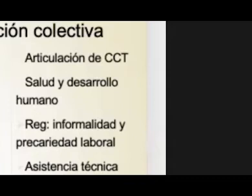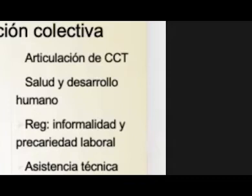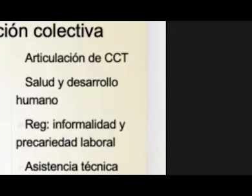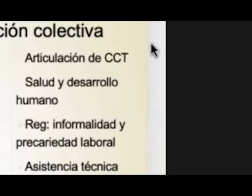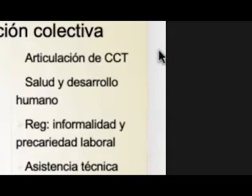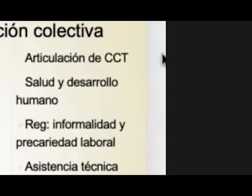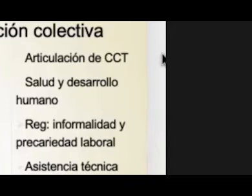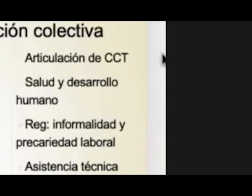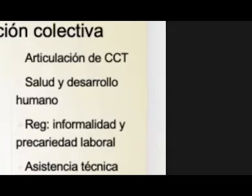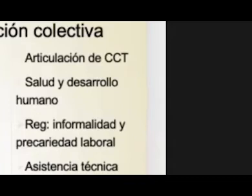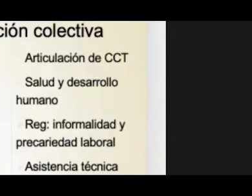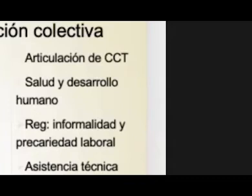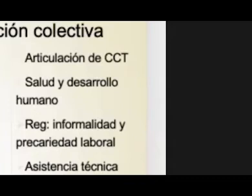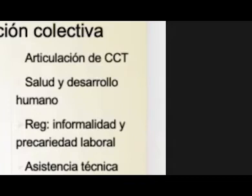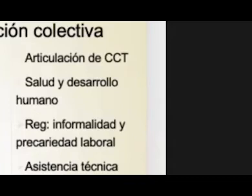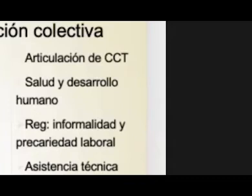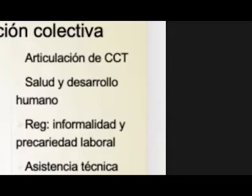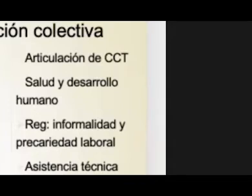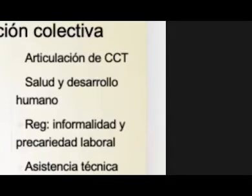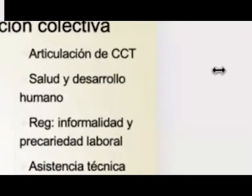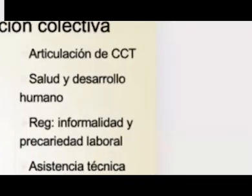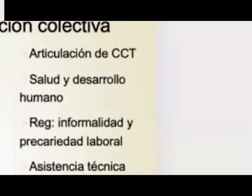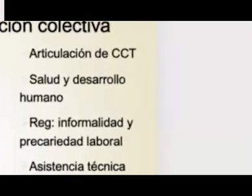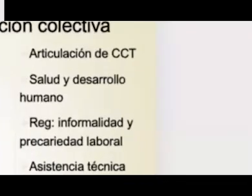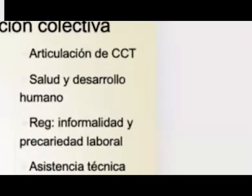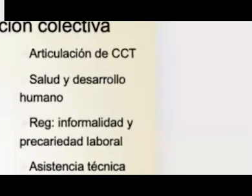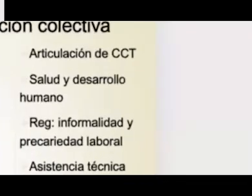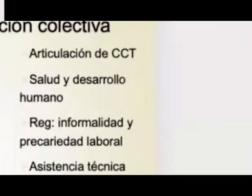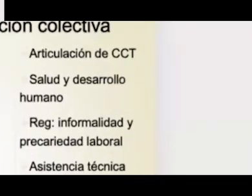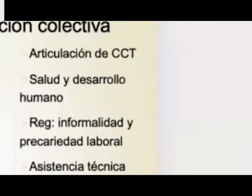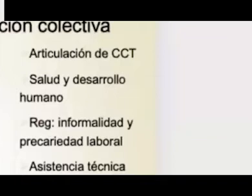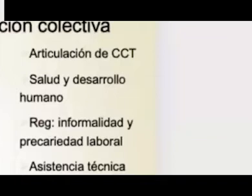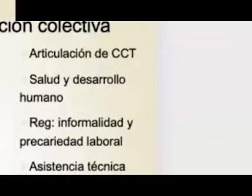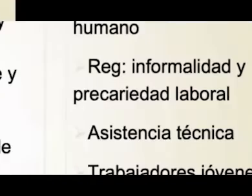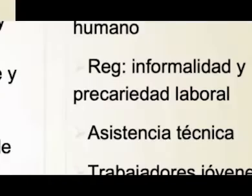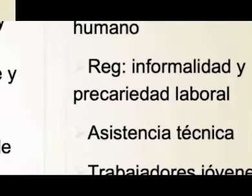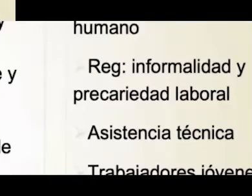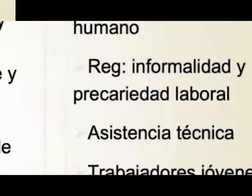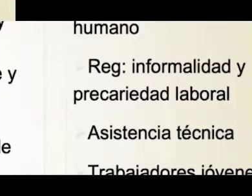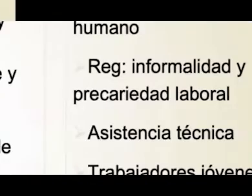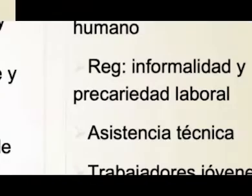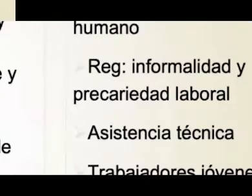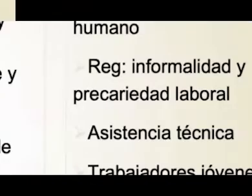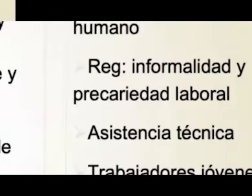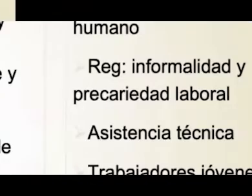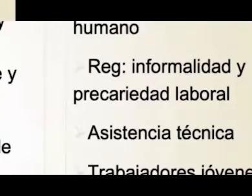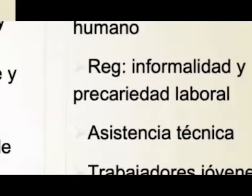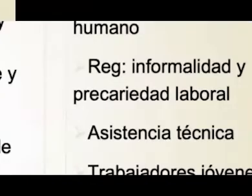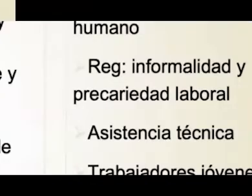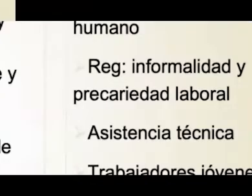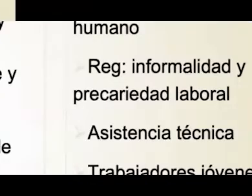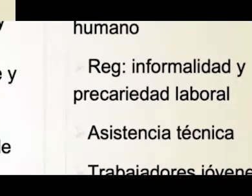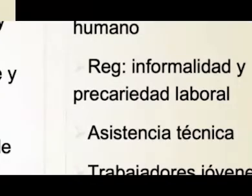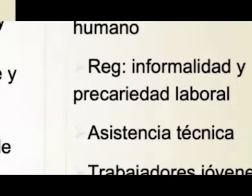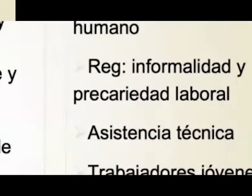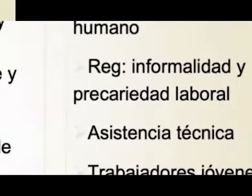en los libros. Si después quieren verlo, esperen que lo voy a ampliar, ahí se va a ver mejor, creo que se